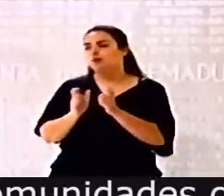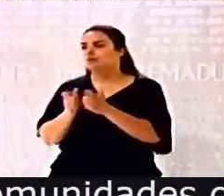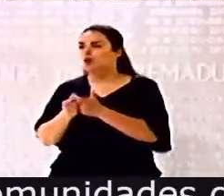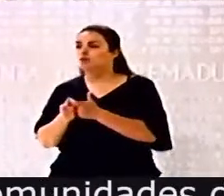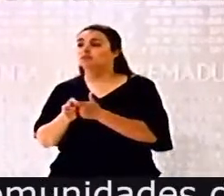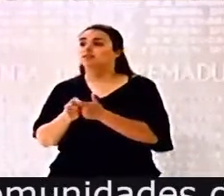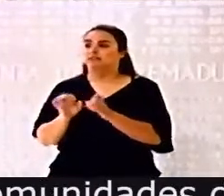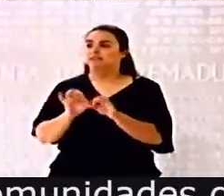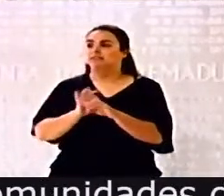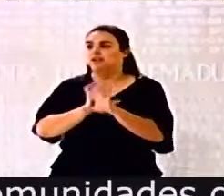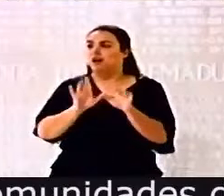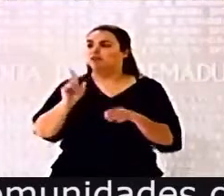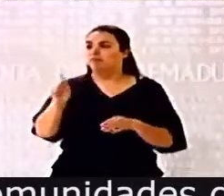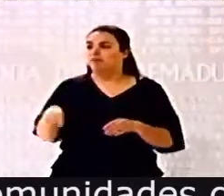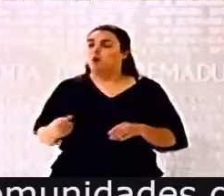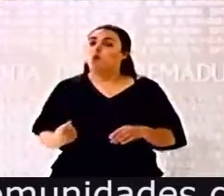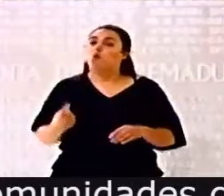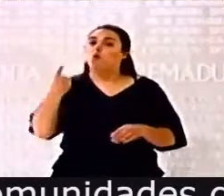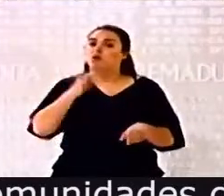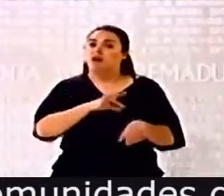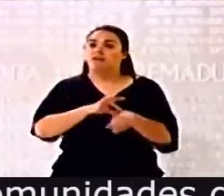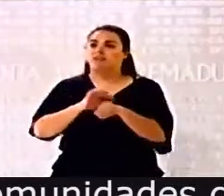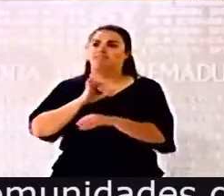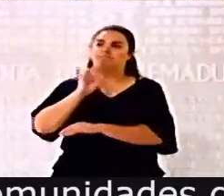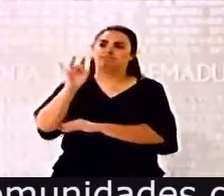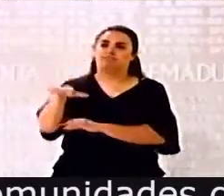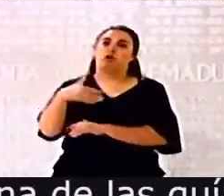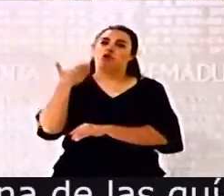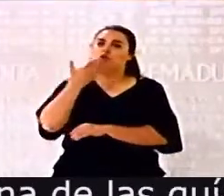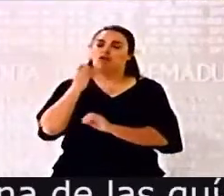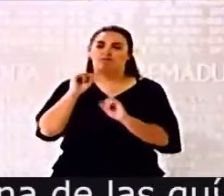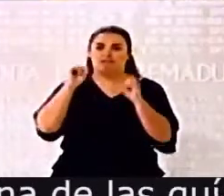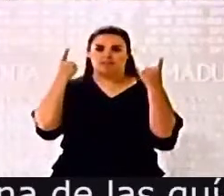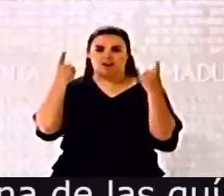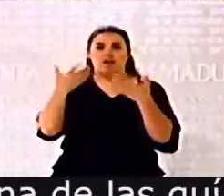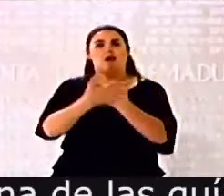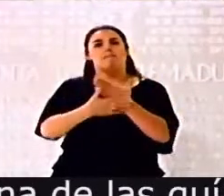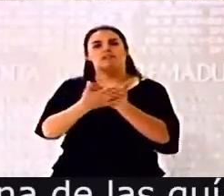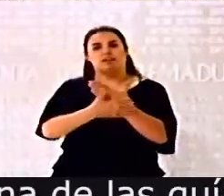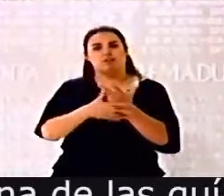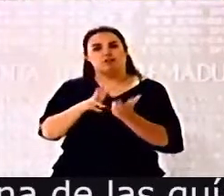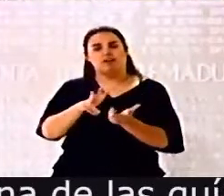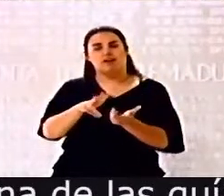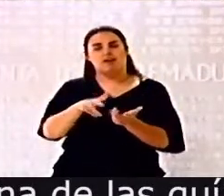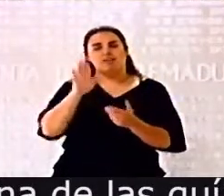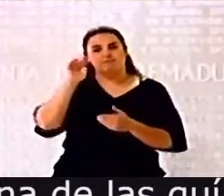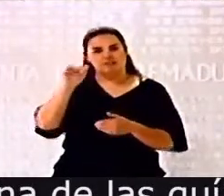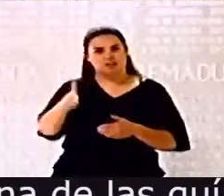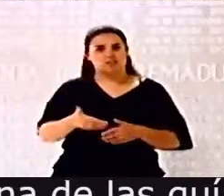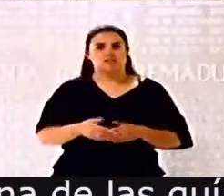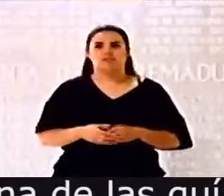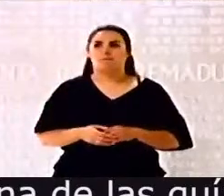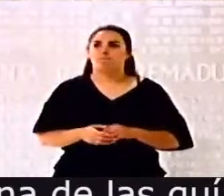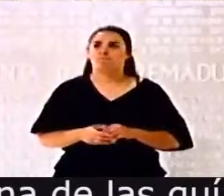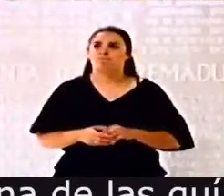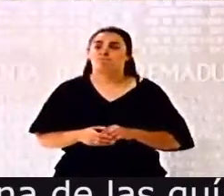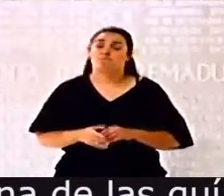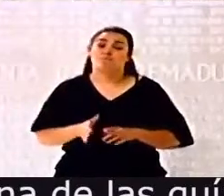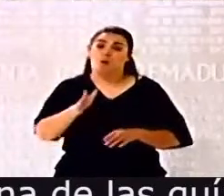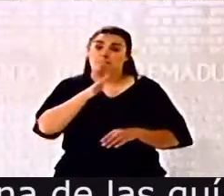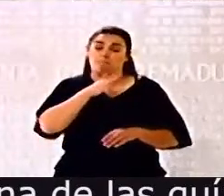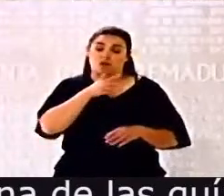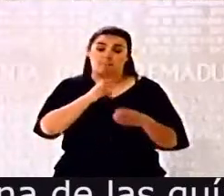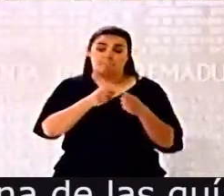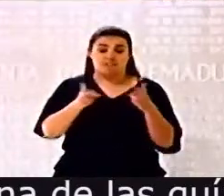que, evidentemente, una de las guías se le va a mandar al Colegio Oficial de Administradores de Fincas, porque las